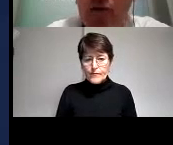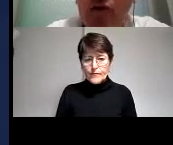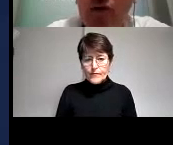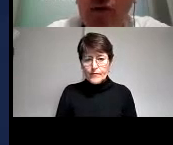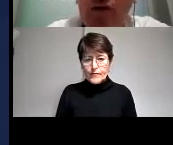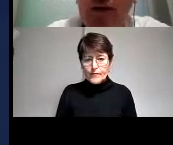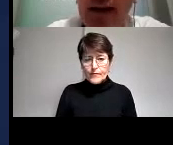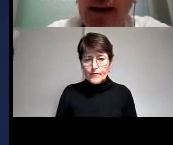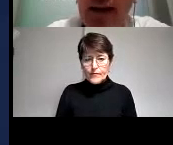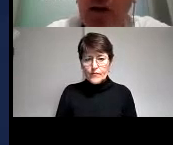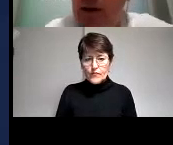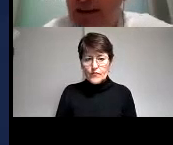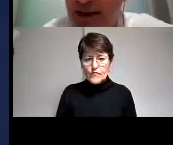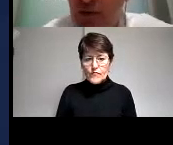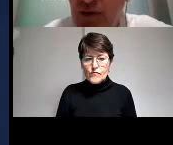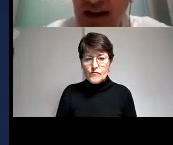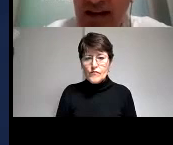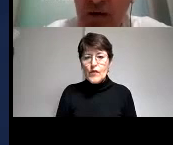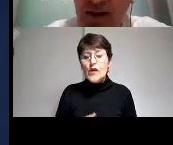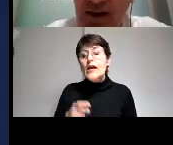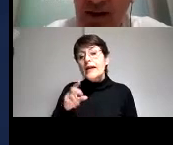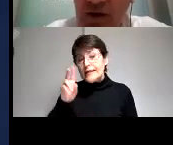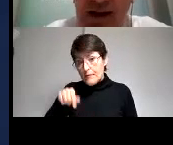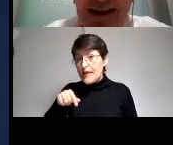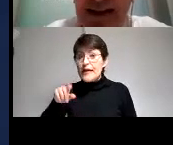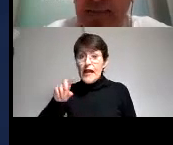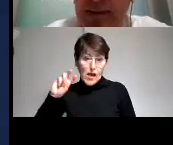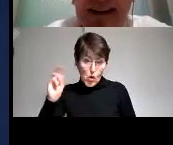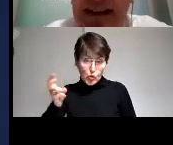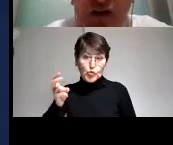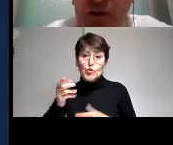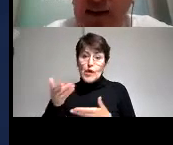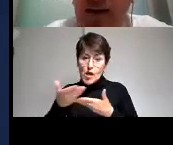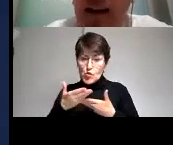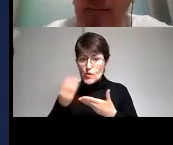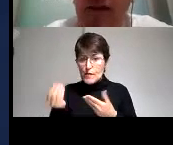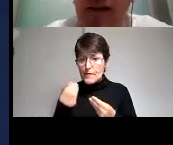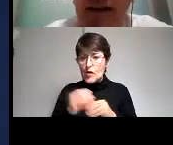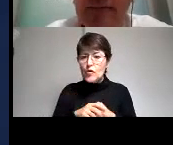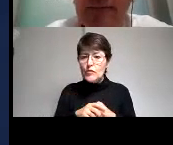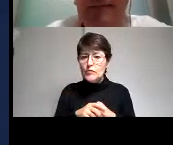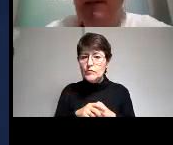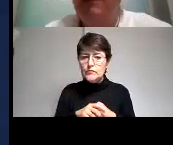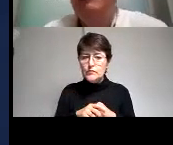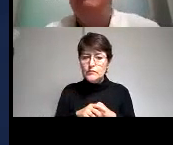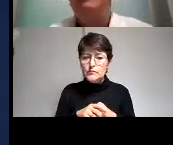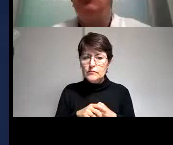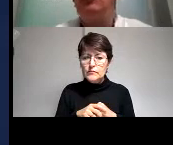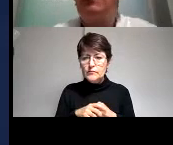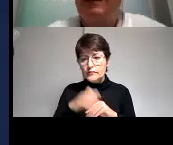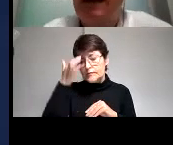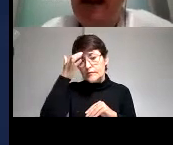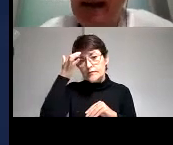Y algunos otros complementarios para una adecuada salud básica. Pensad que nos hemos quedado nada más, evidentemente